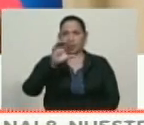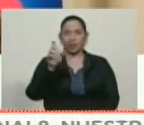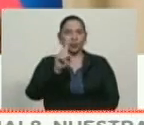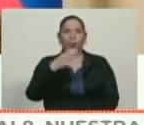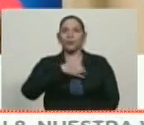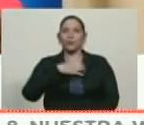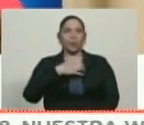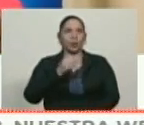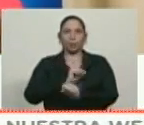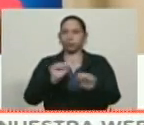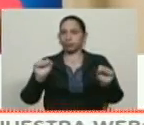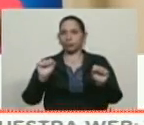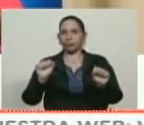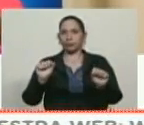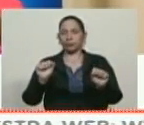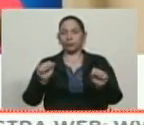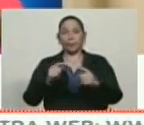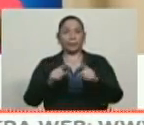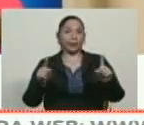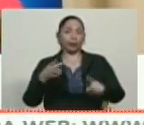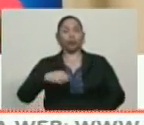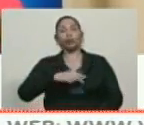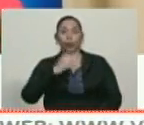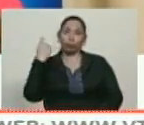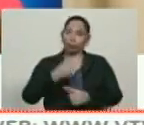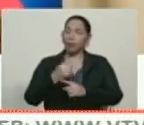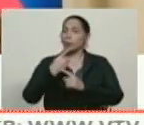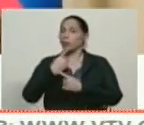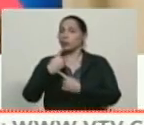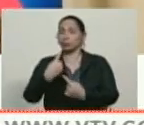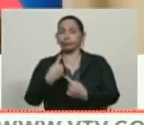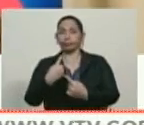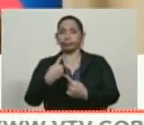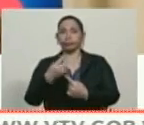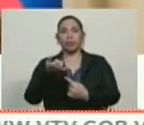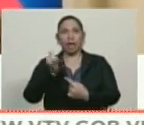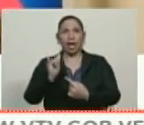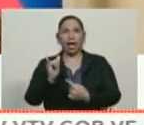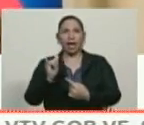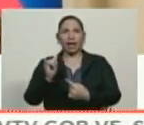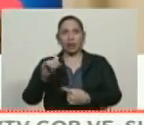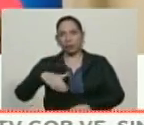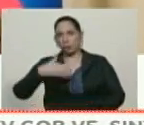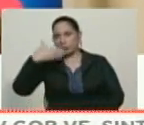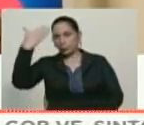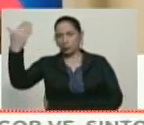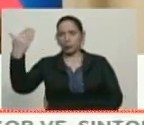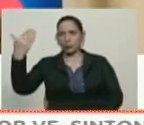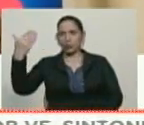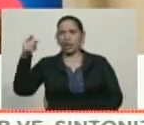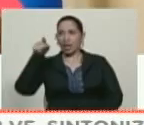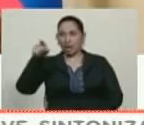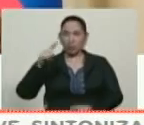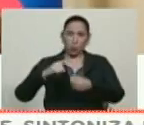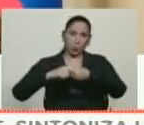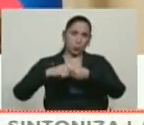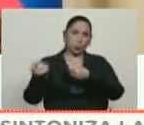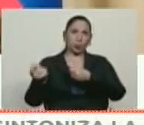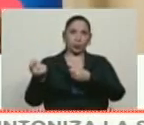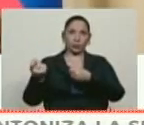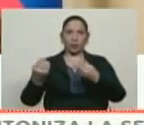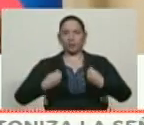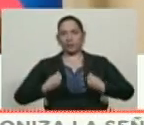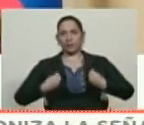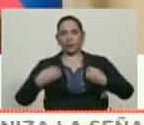porque, lamentándolo mucho, tenemos que decirlo así, ha sido Occidente quien se ha autoexcluido de la vida común